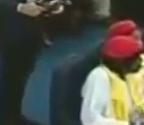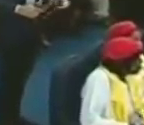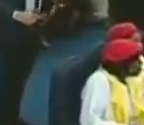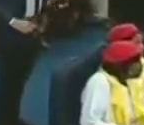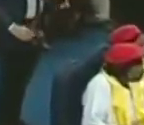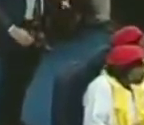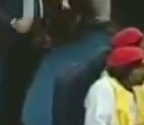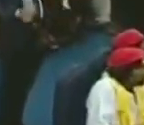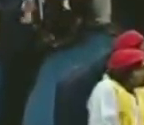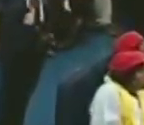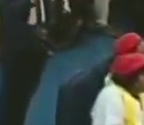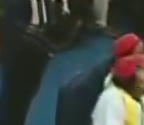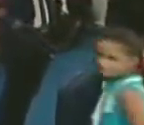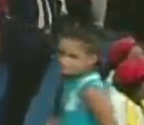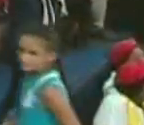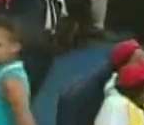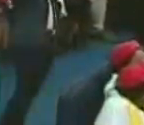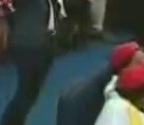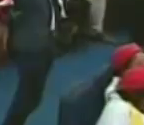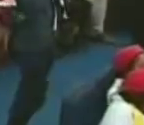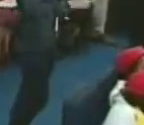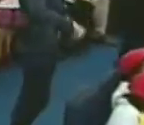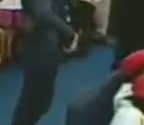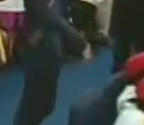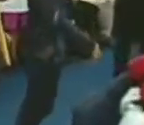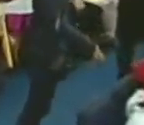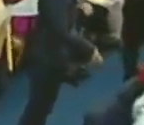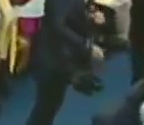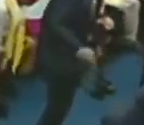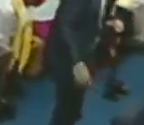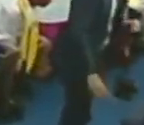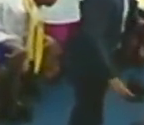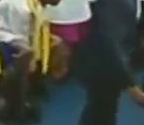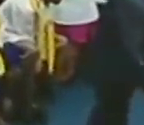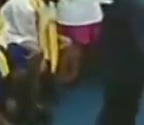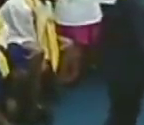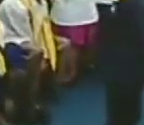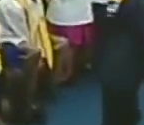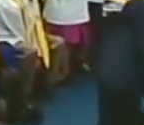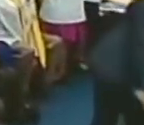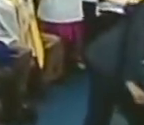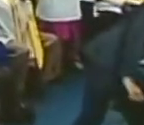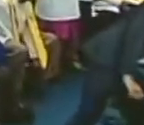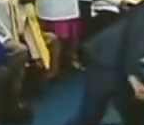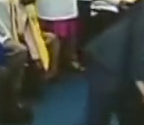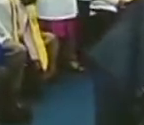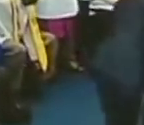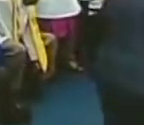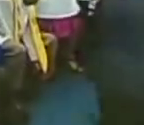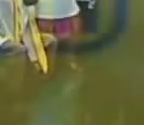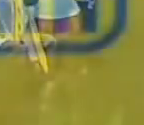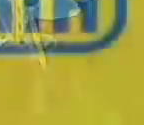2019-2025. Con esta información desde la Academia Militar Bolivariana vamos a devolver el contacto.